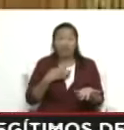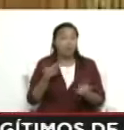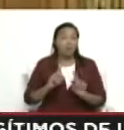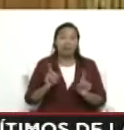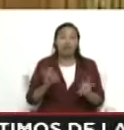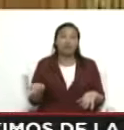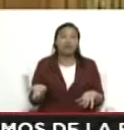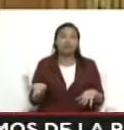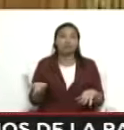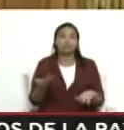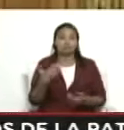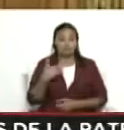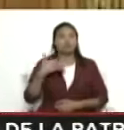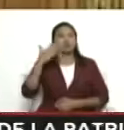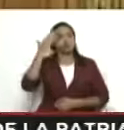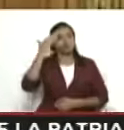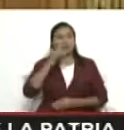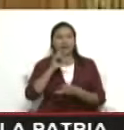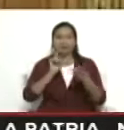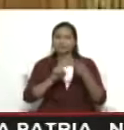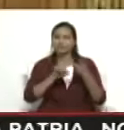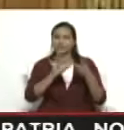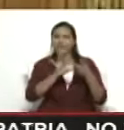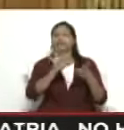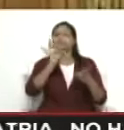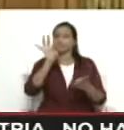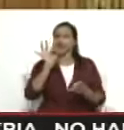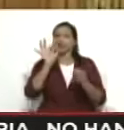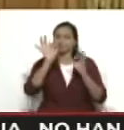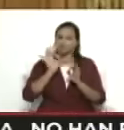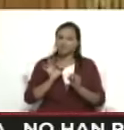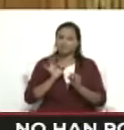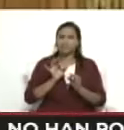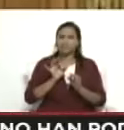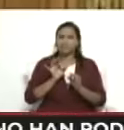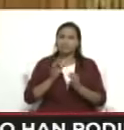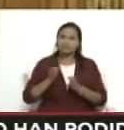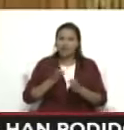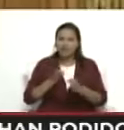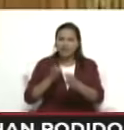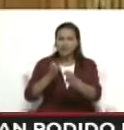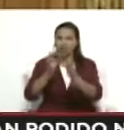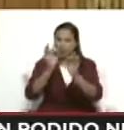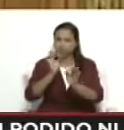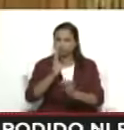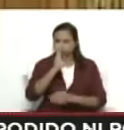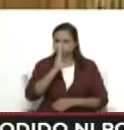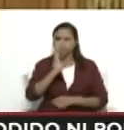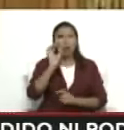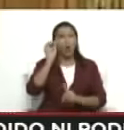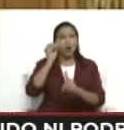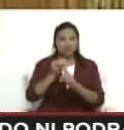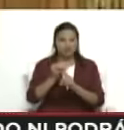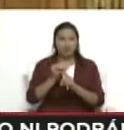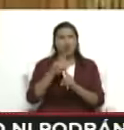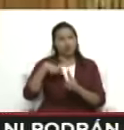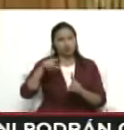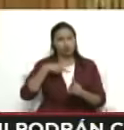Yo sé que con la opción 3 va a haber dirección. Y más temprano que tarde, vamos a regresar.